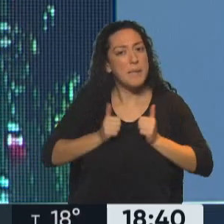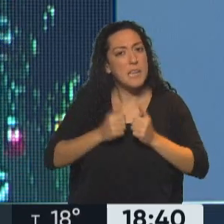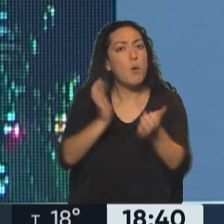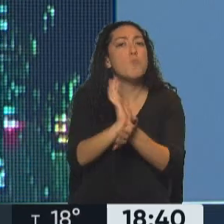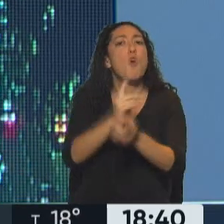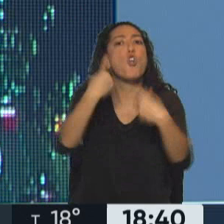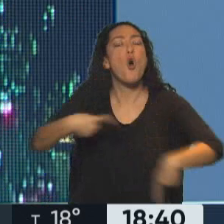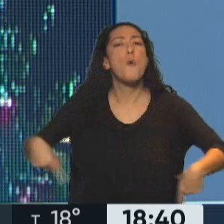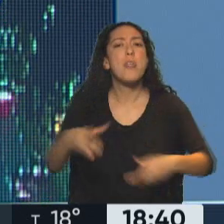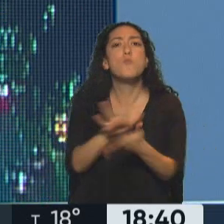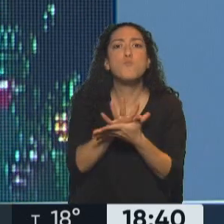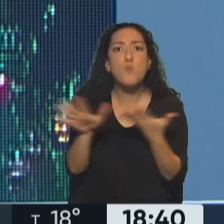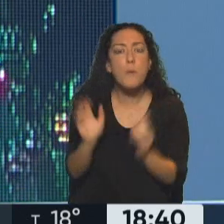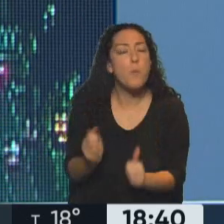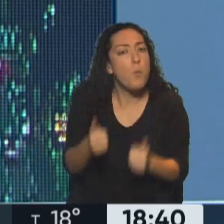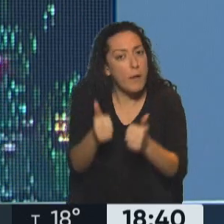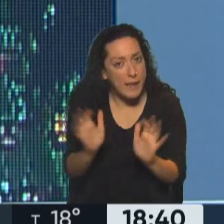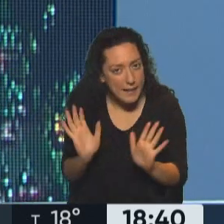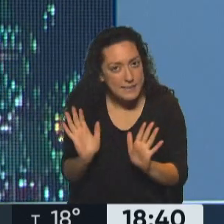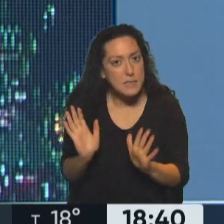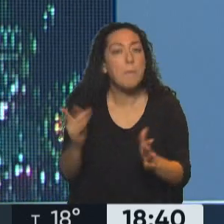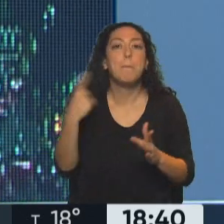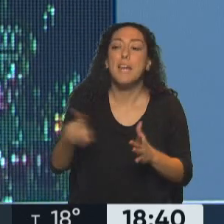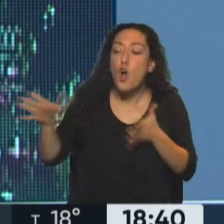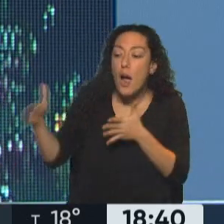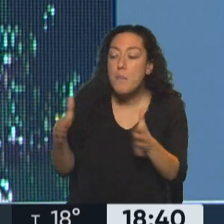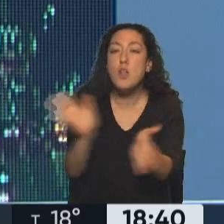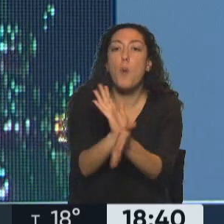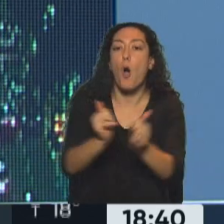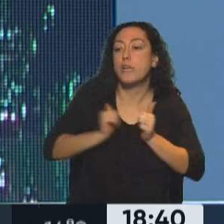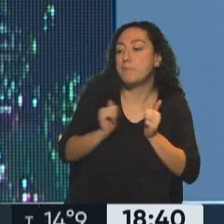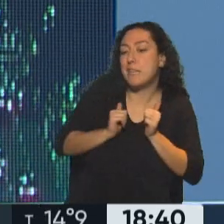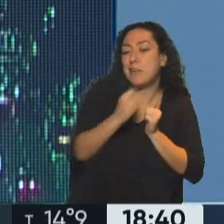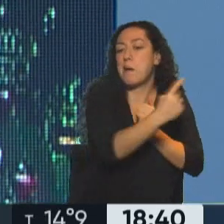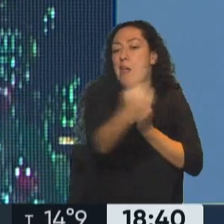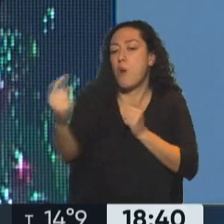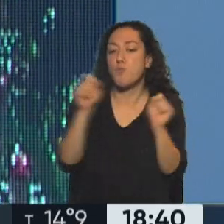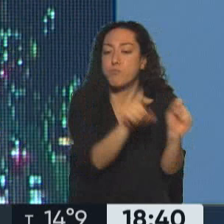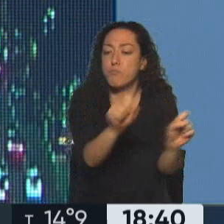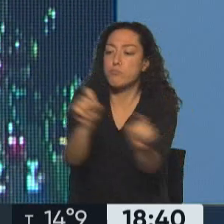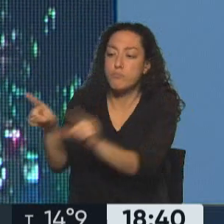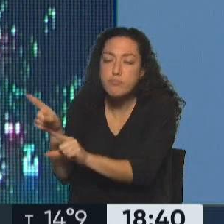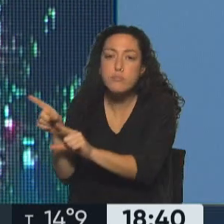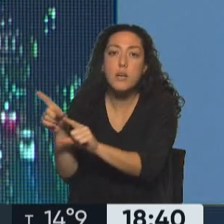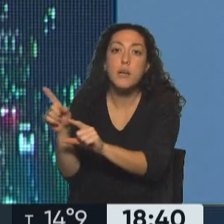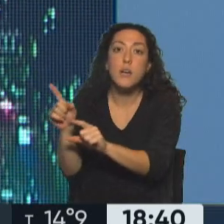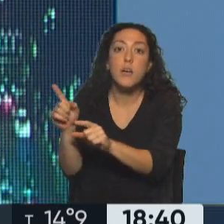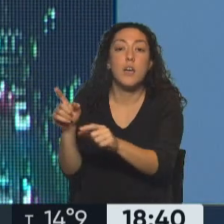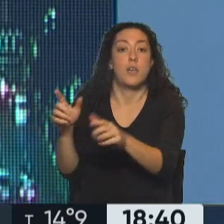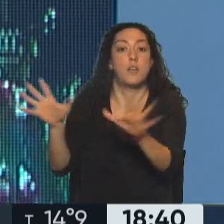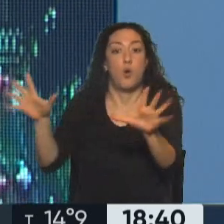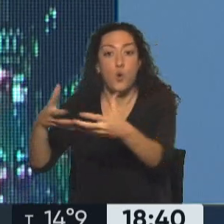pero hay que poner un sendero, ¿no? La expectativa es subjetiva, hay reacción del